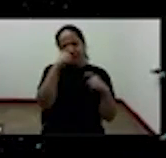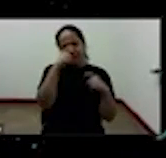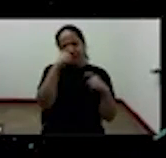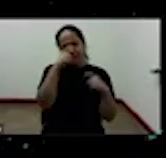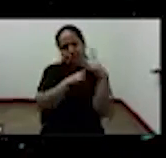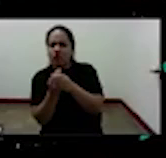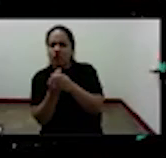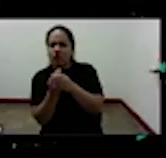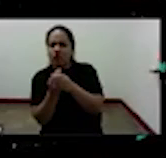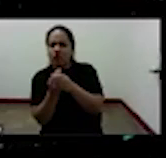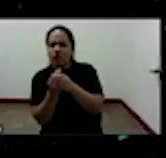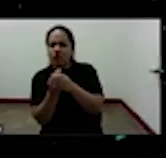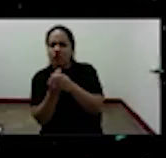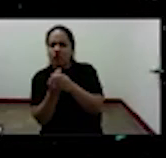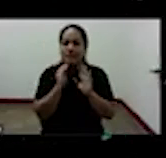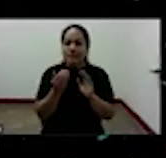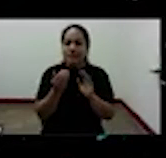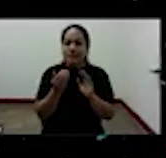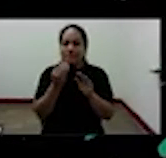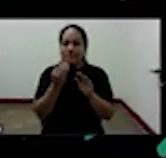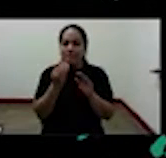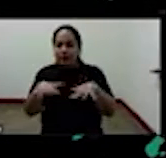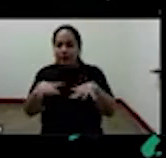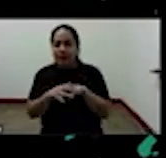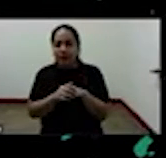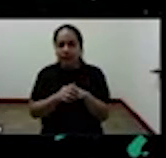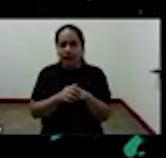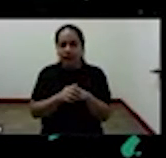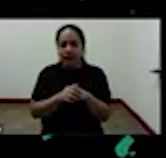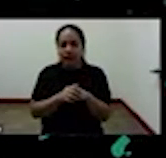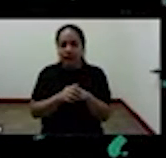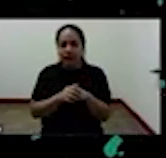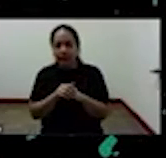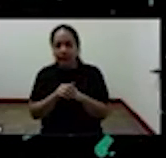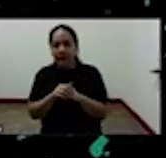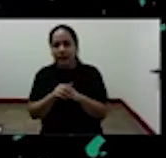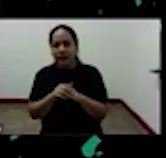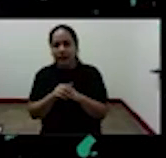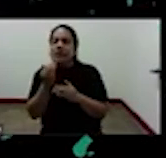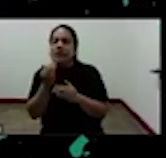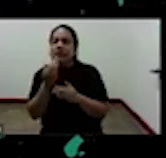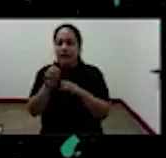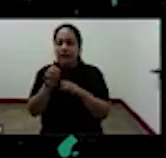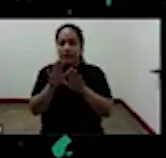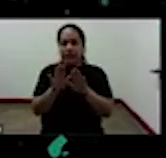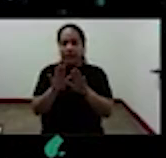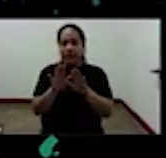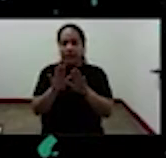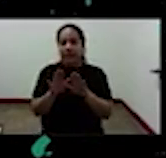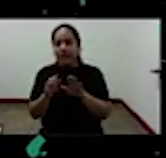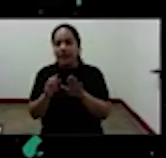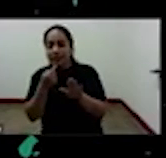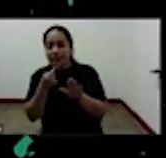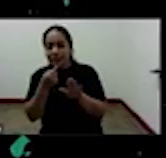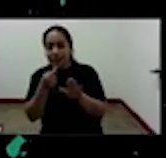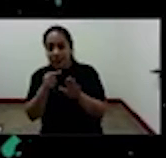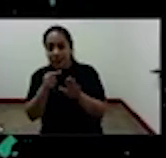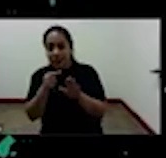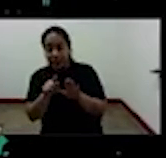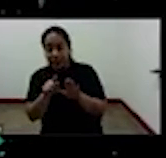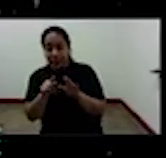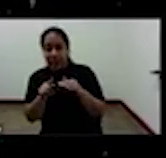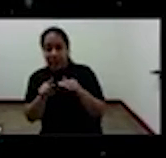porque hay una contradicción muy interesante, porque cuando yo hablo de escucha reducida, es una escucha muy, muy poco